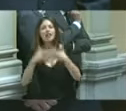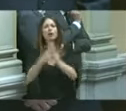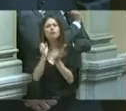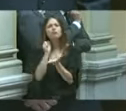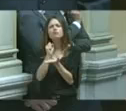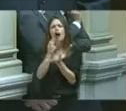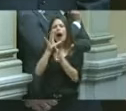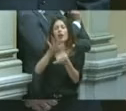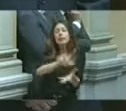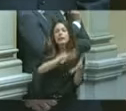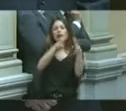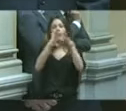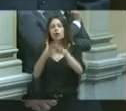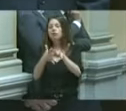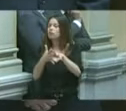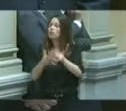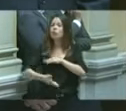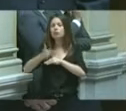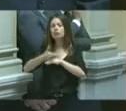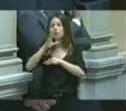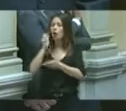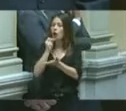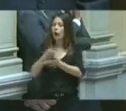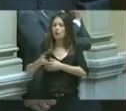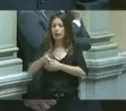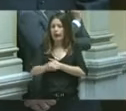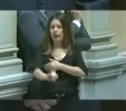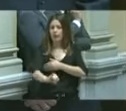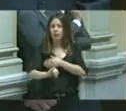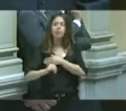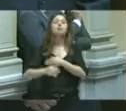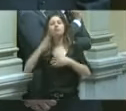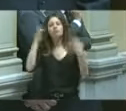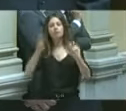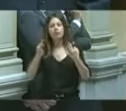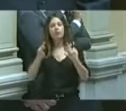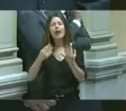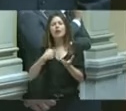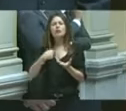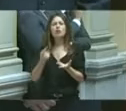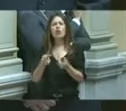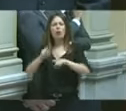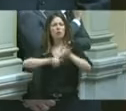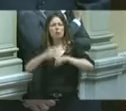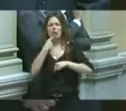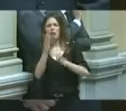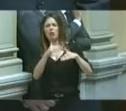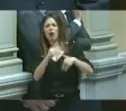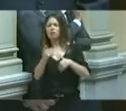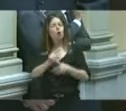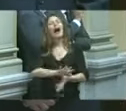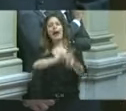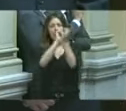una transformación decisiva que apareja grandes desafíos. Es cierto. Miren, yo no soy de los que niegan los problemas. Todo lo